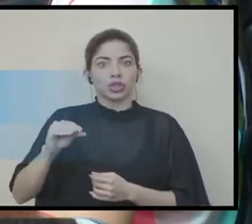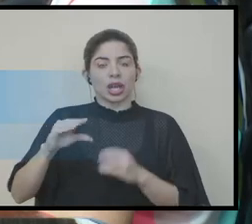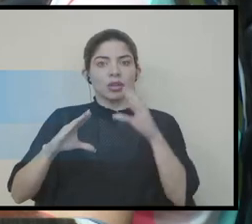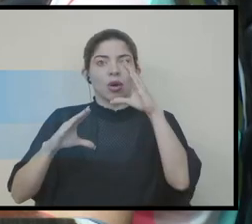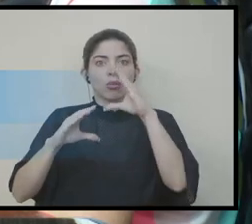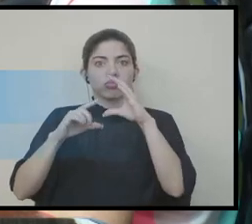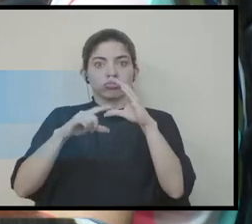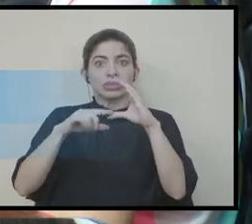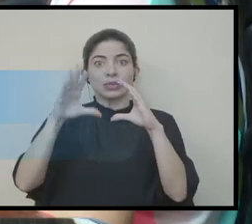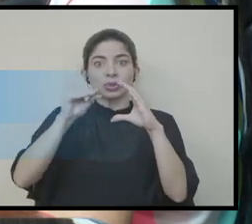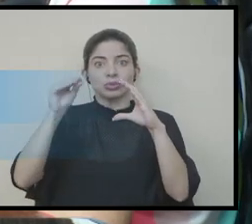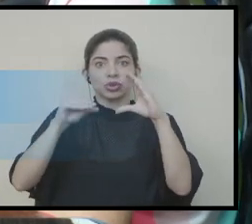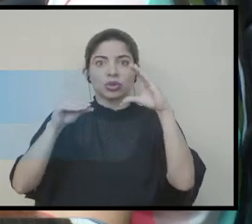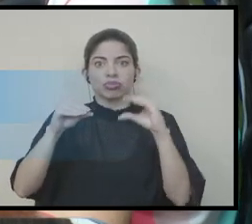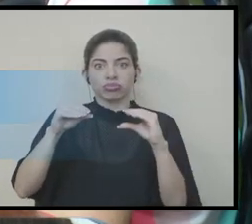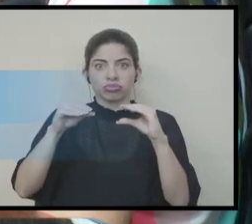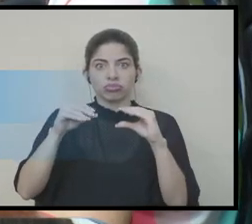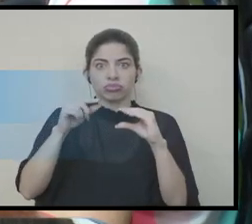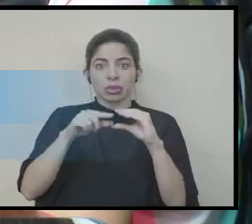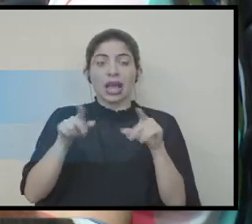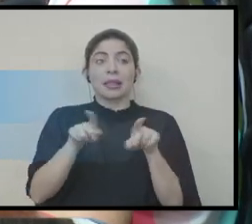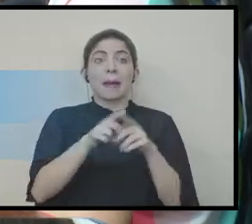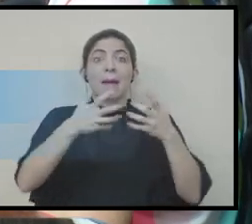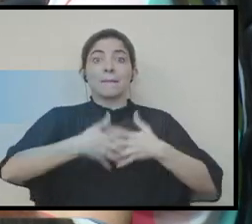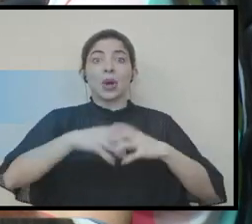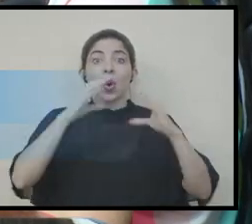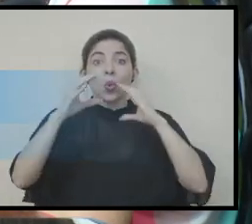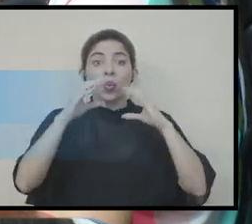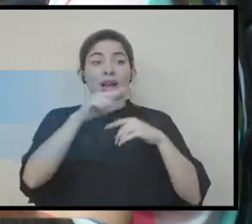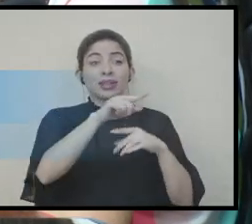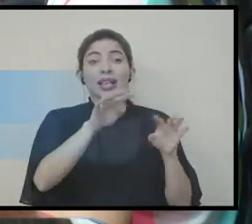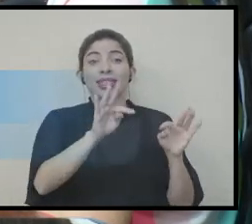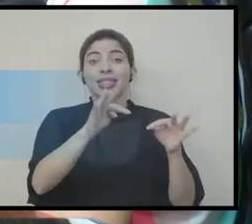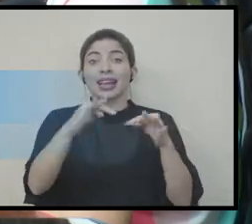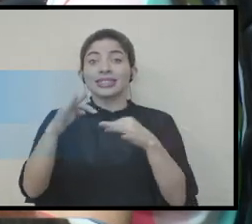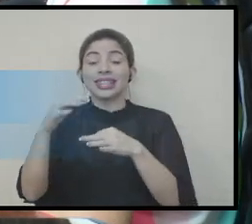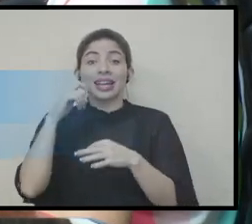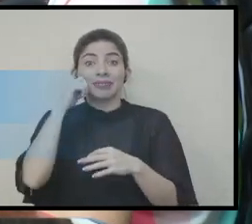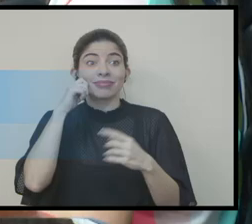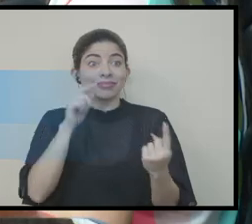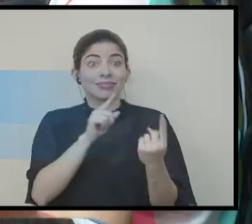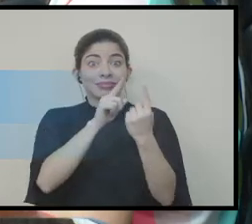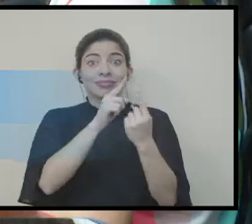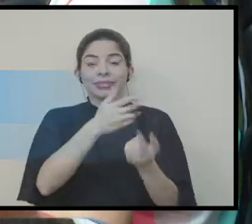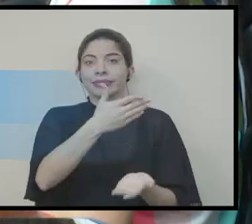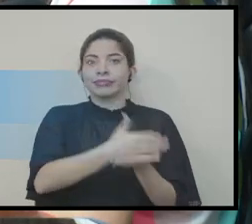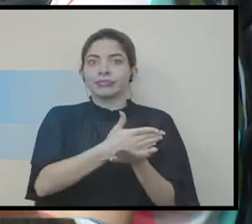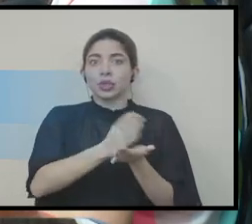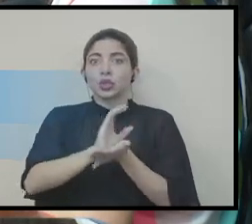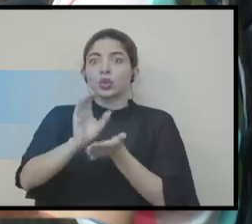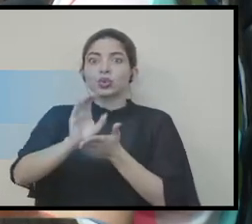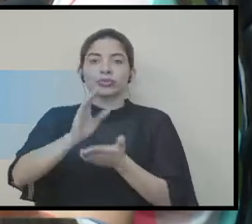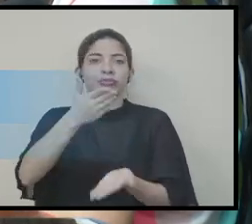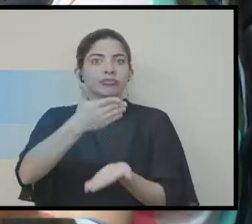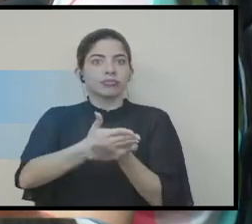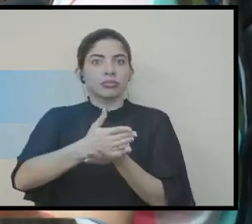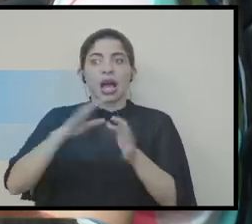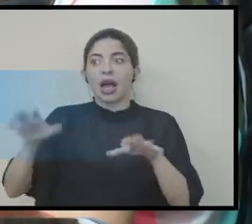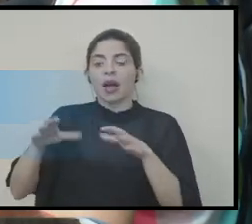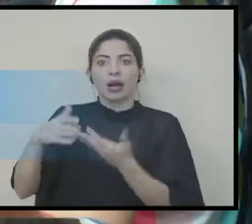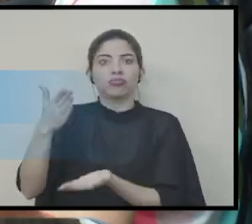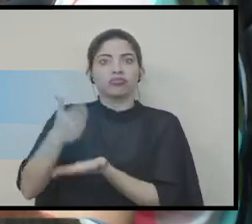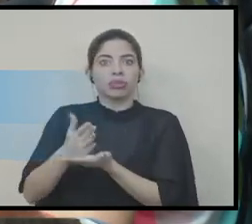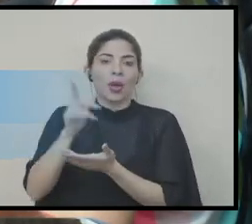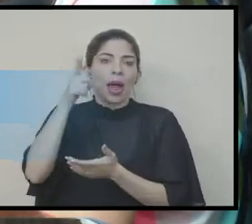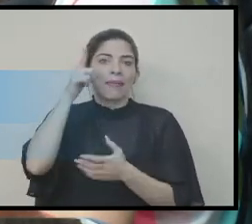en la empresa de comunicación nos cancelaron también todos los talleres presenciales, los cursos, los eventos, porque obviamente en